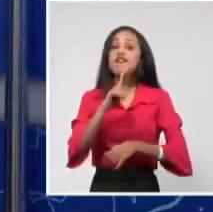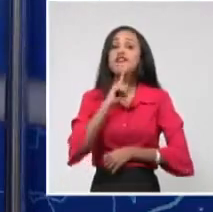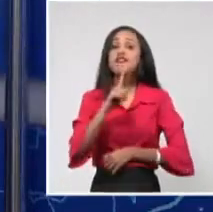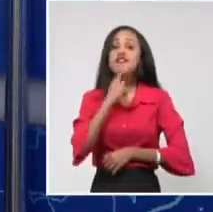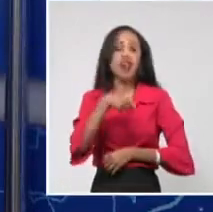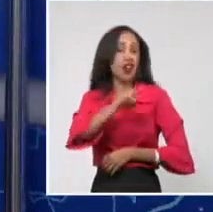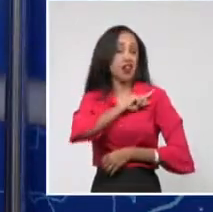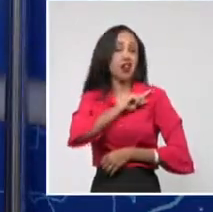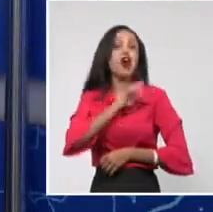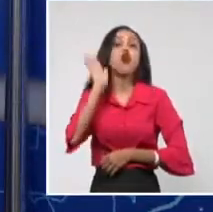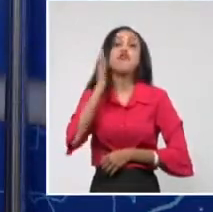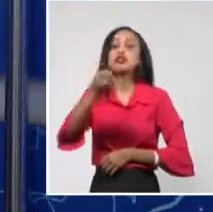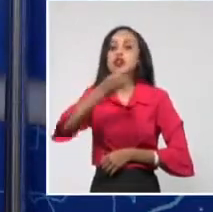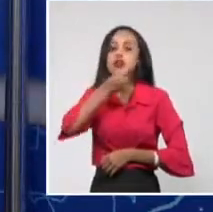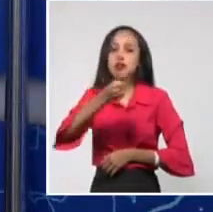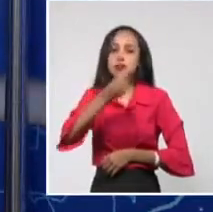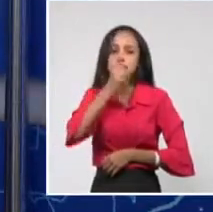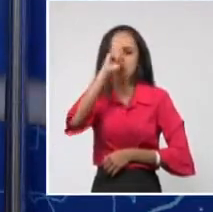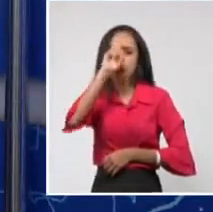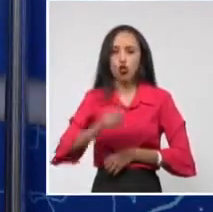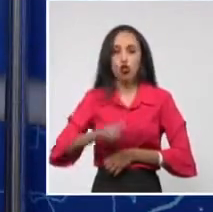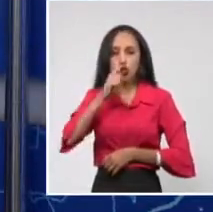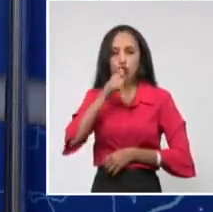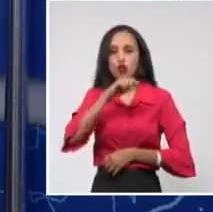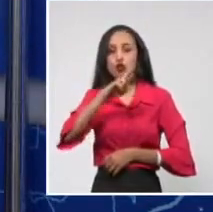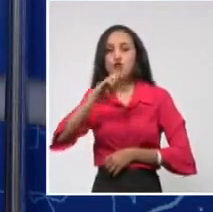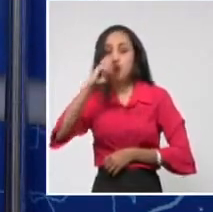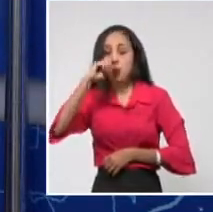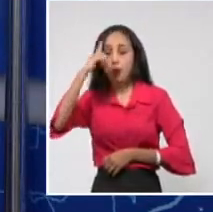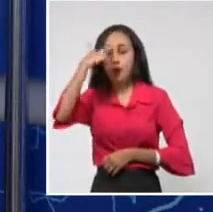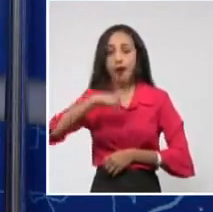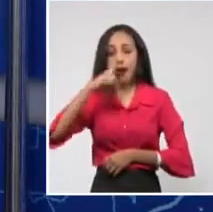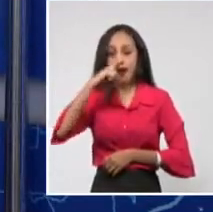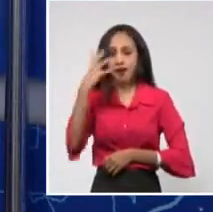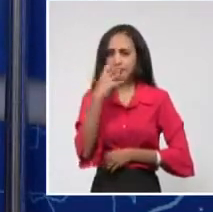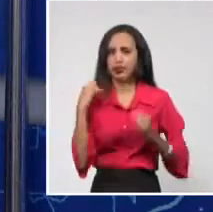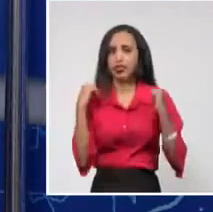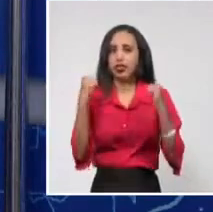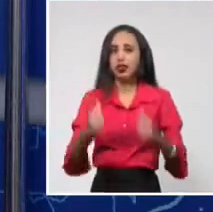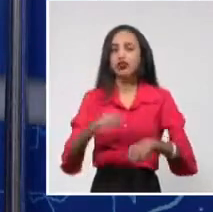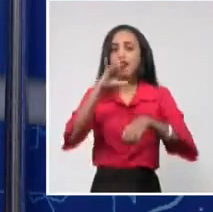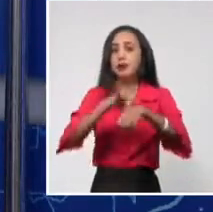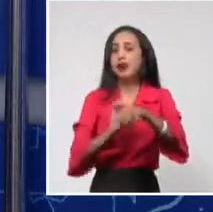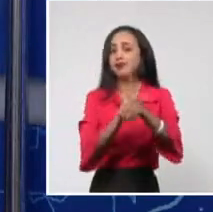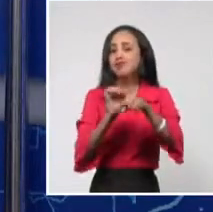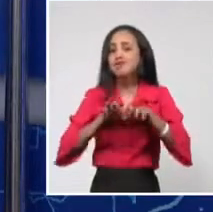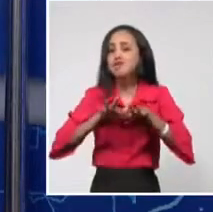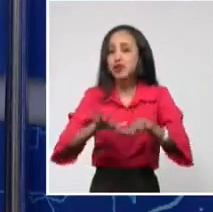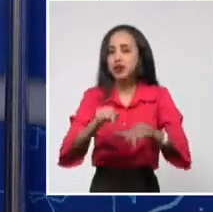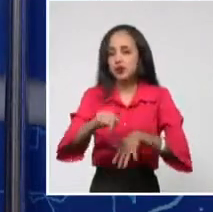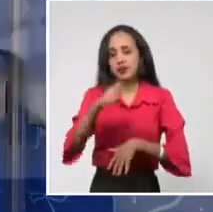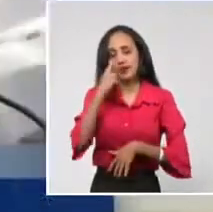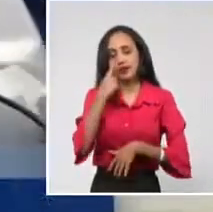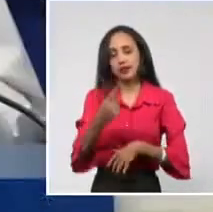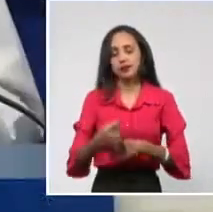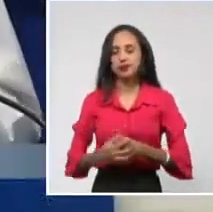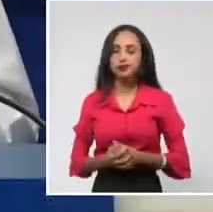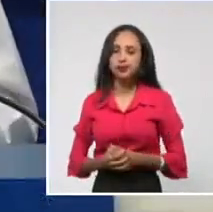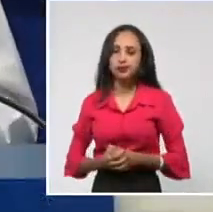en conferencia de prensa el doctor Francisco Durán García, director de Epidemiología del Ministerio de Salud Pública.